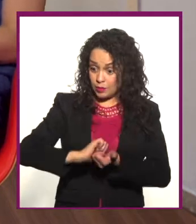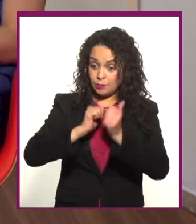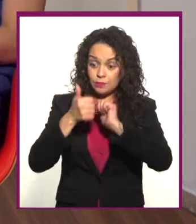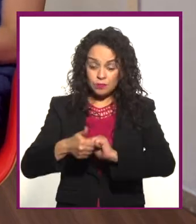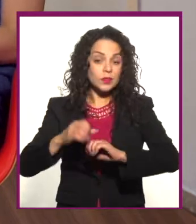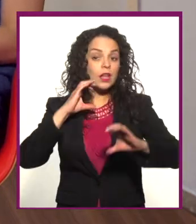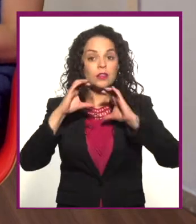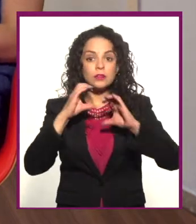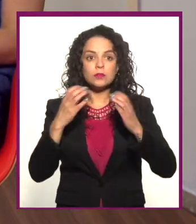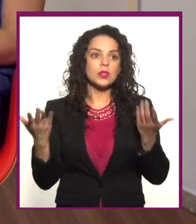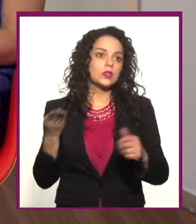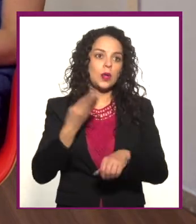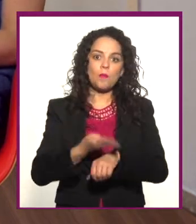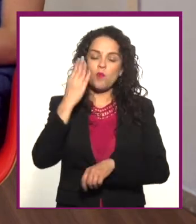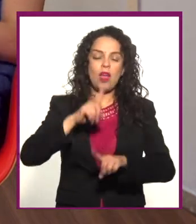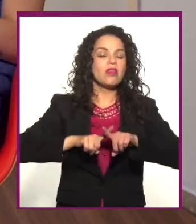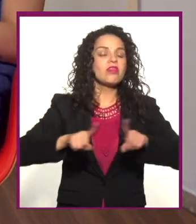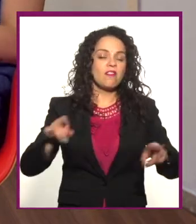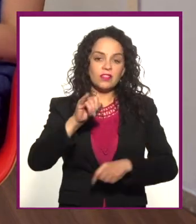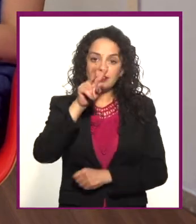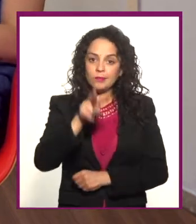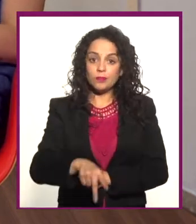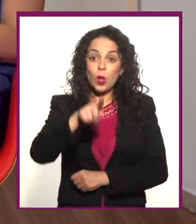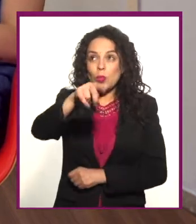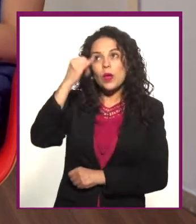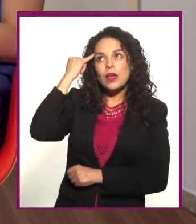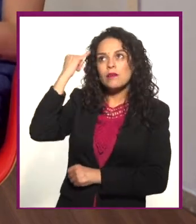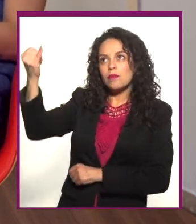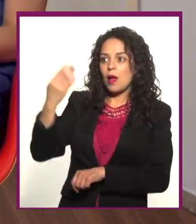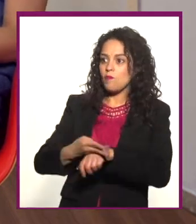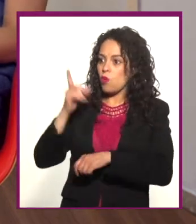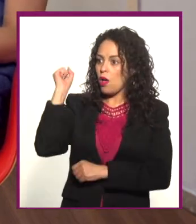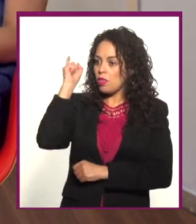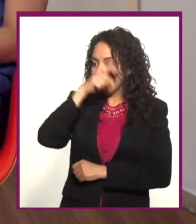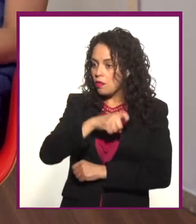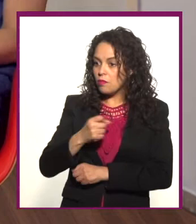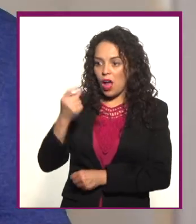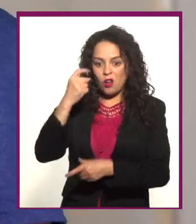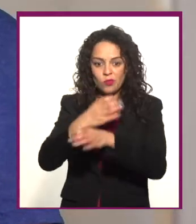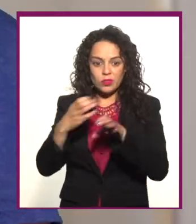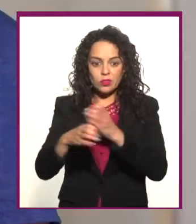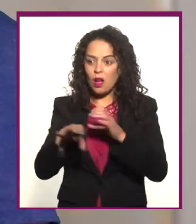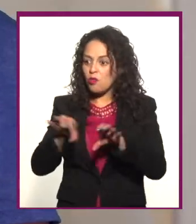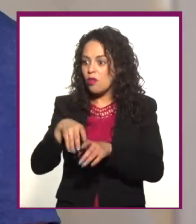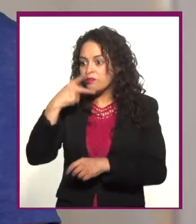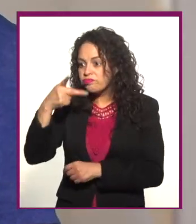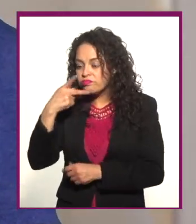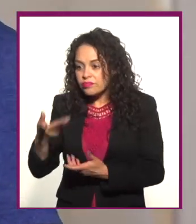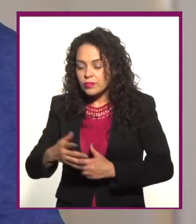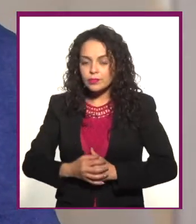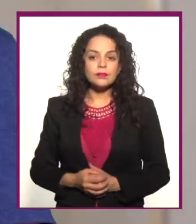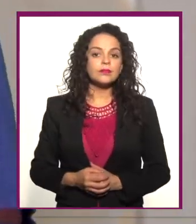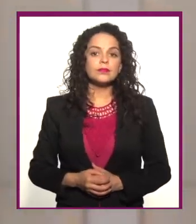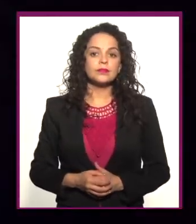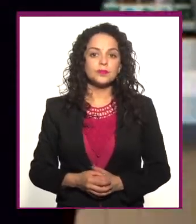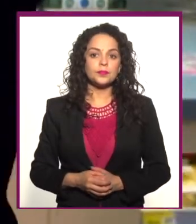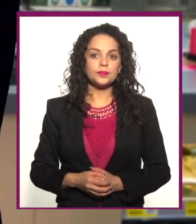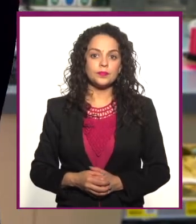al español, la comunicación sería muy diferente. Imagínense lo complicadas que serían algunas cosas.